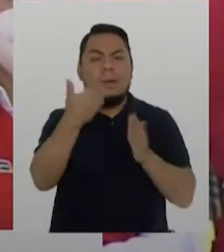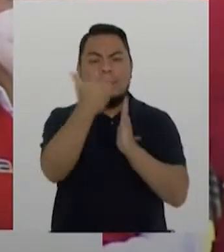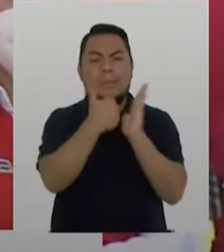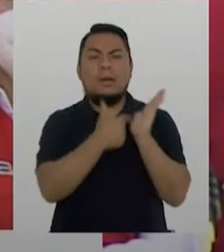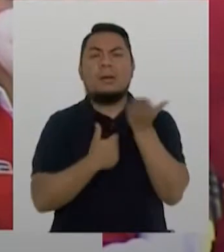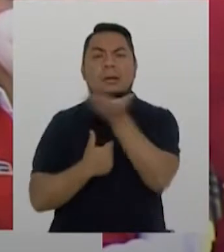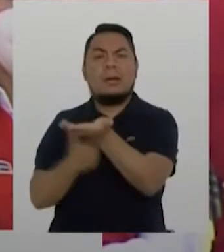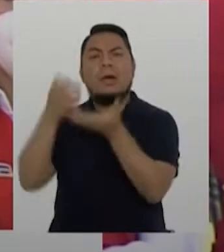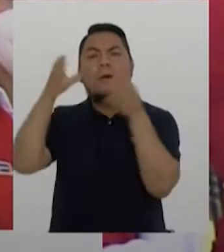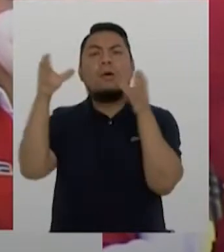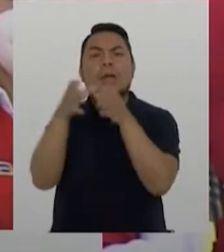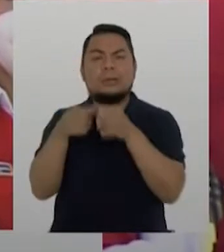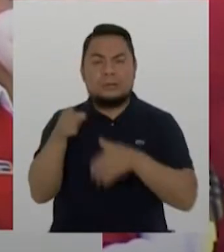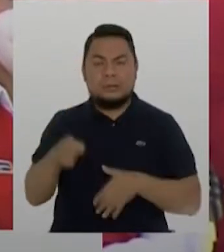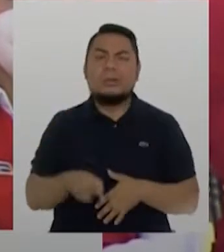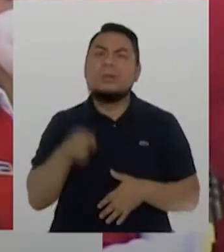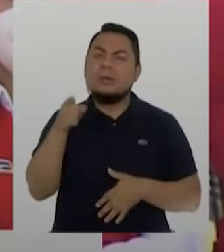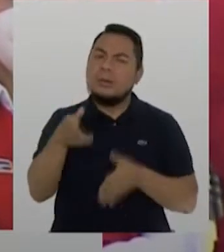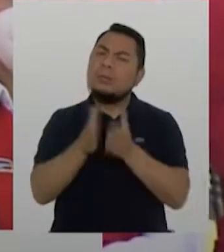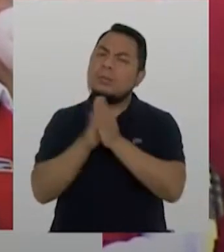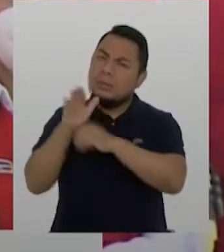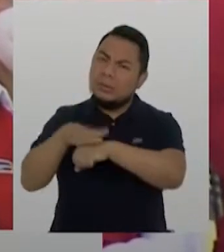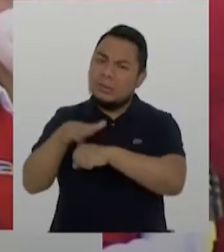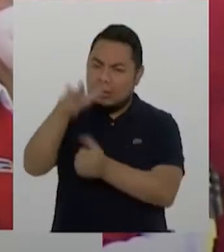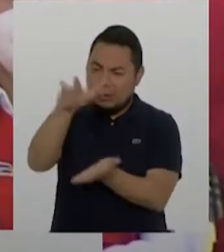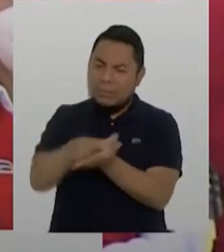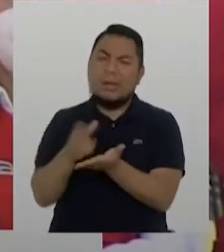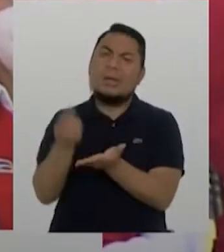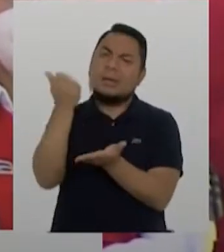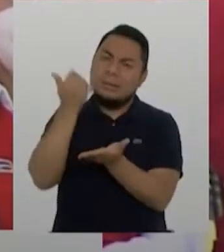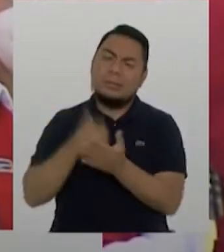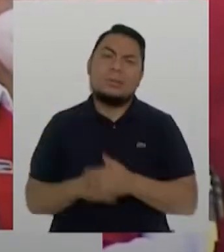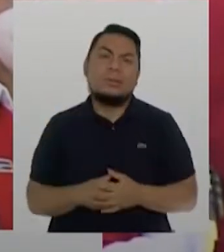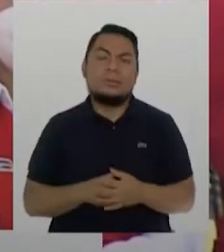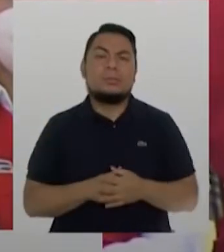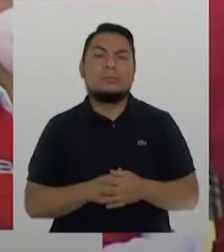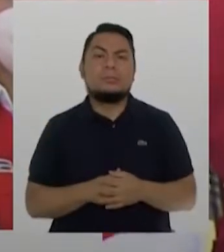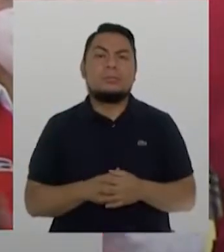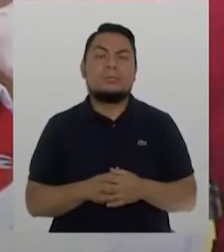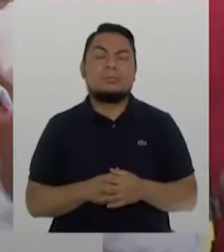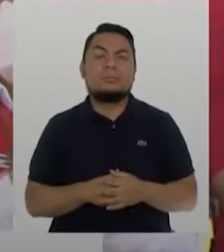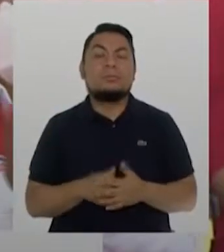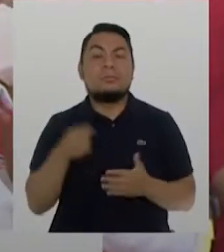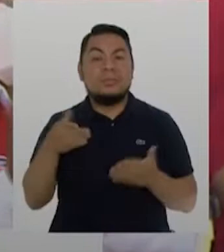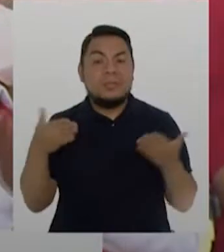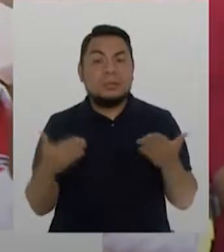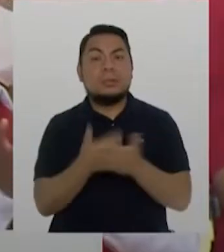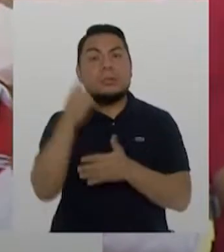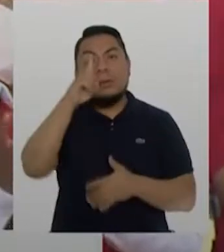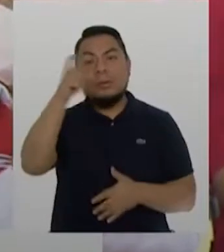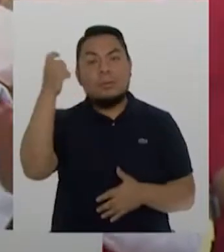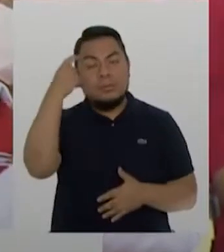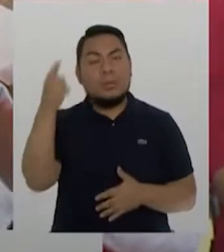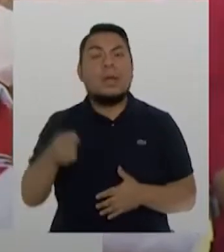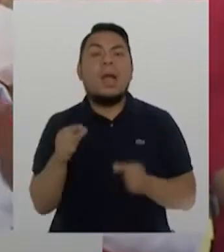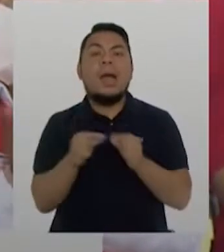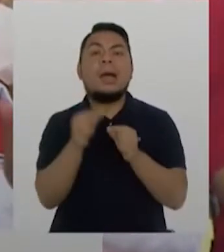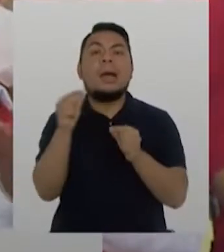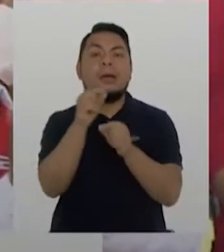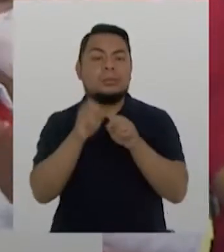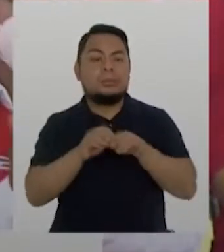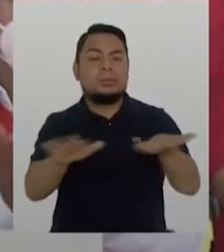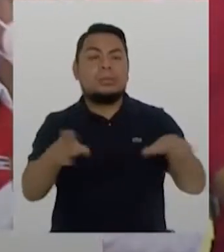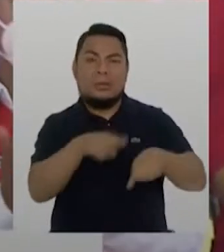acá exhorto a que lo aprueben de manera inmediata la nueva política de masificación del gas